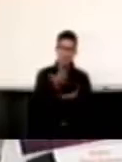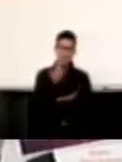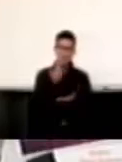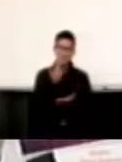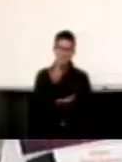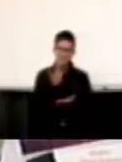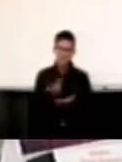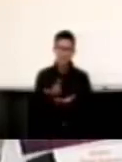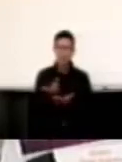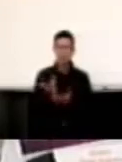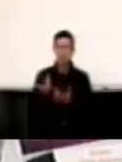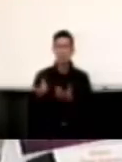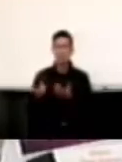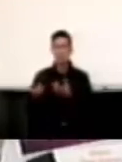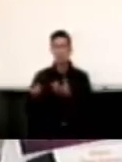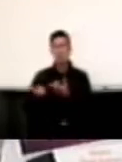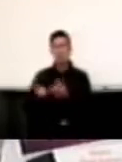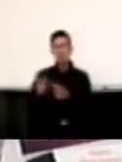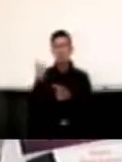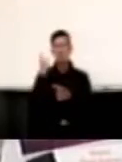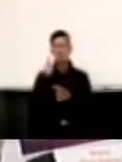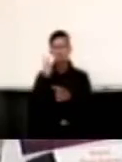de representación, entre ellos